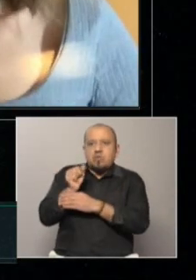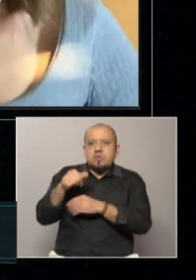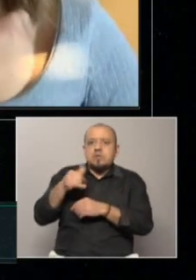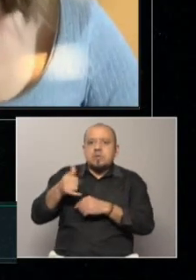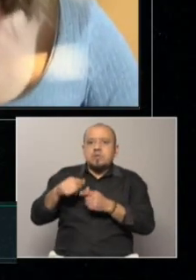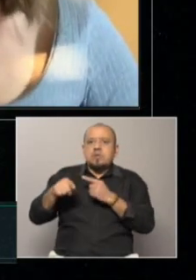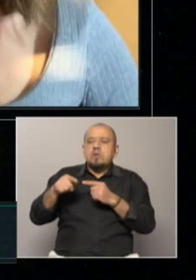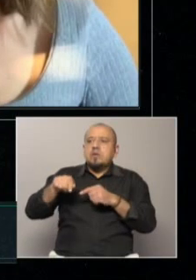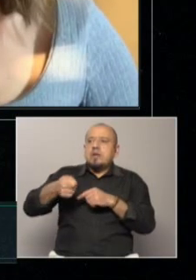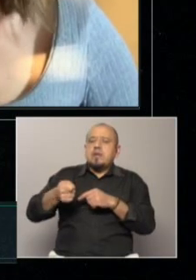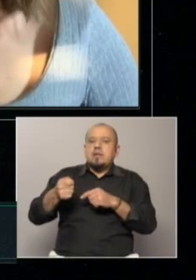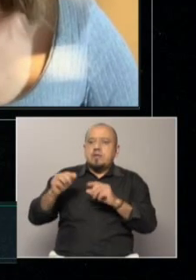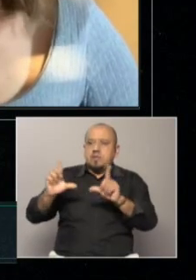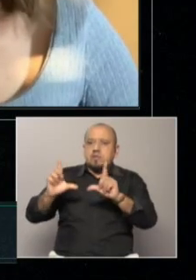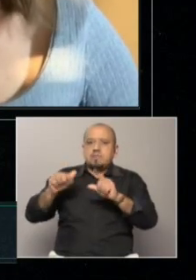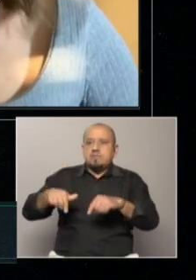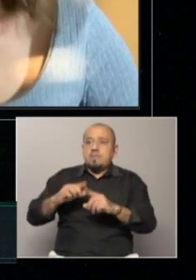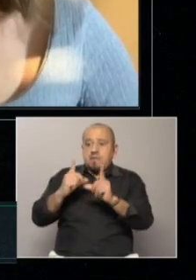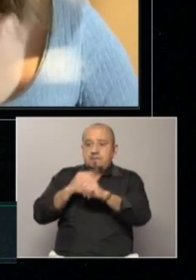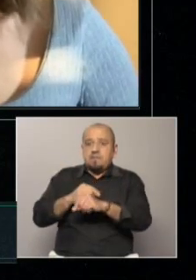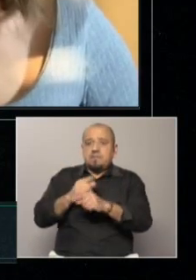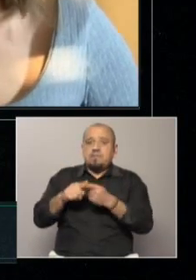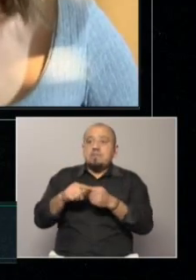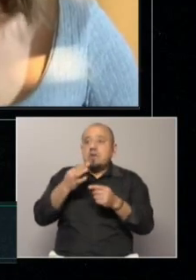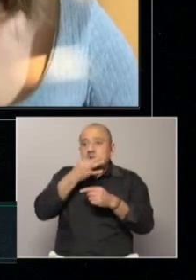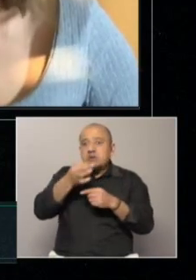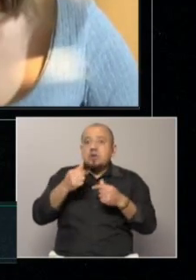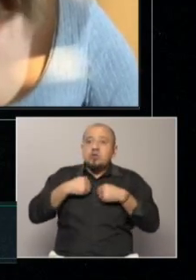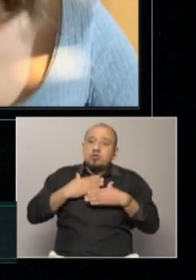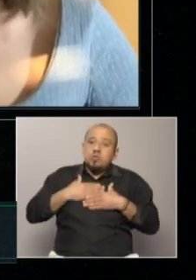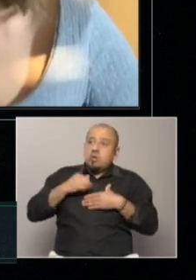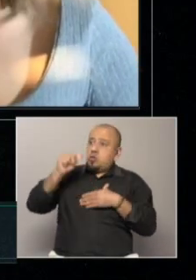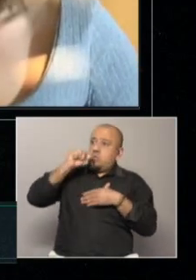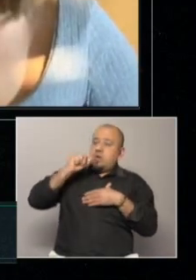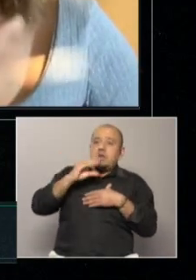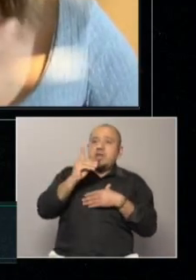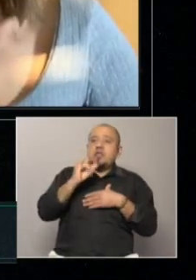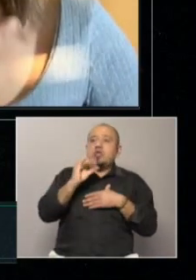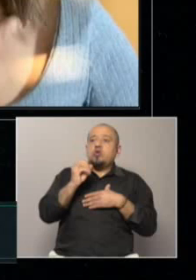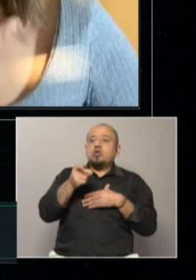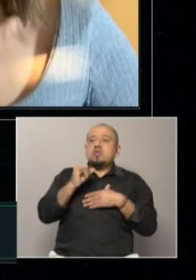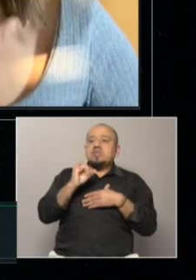un ciclo en un canal abierto, termina su programa y dice, yo voy a tomar mi dióxido de cloro